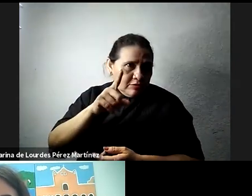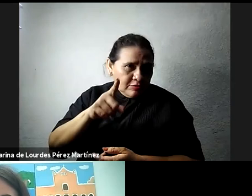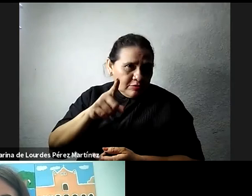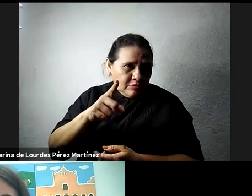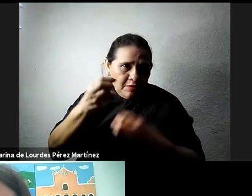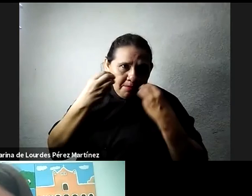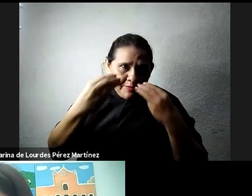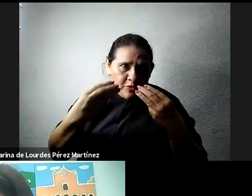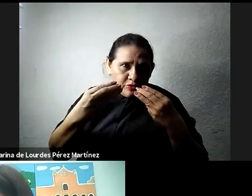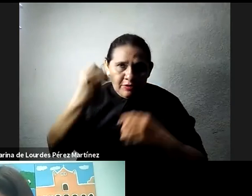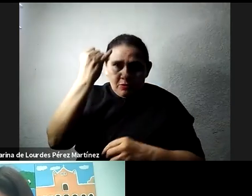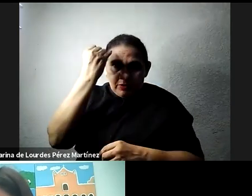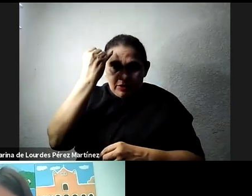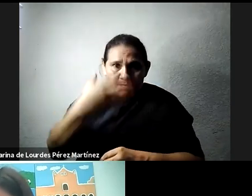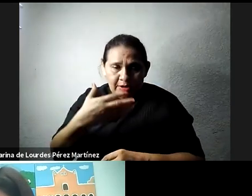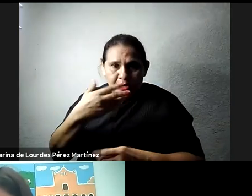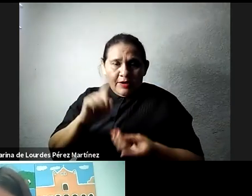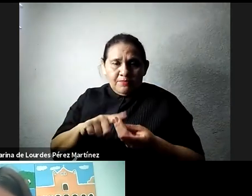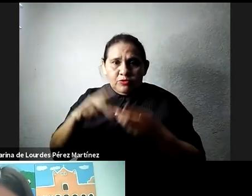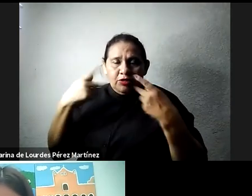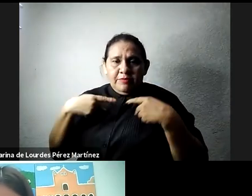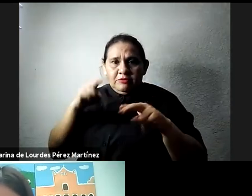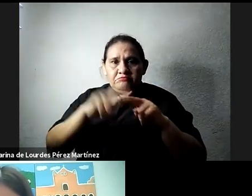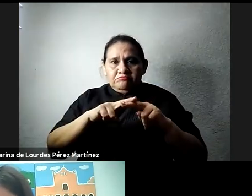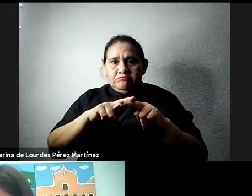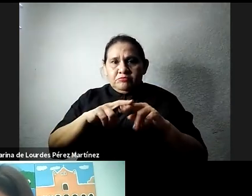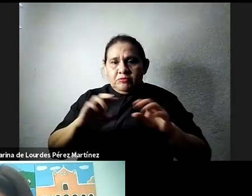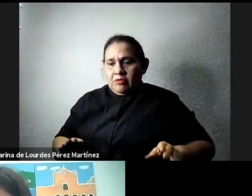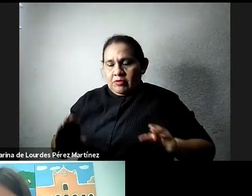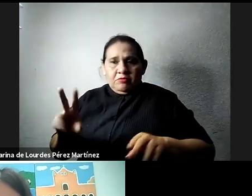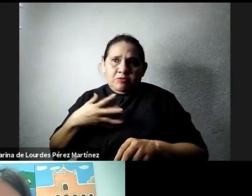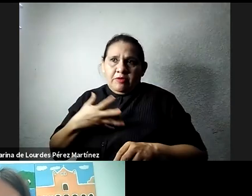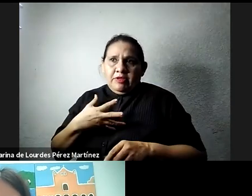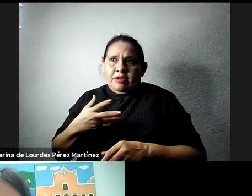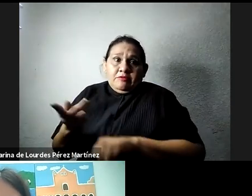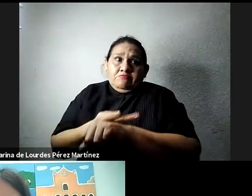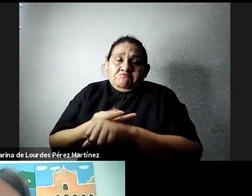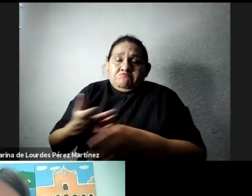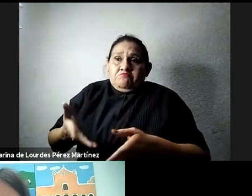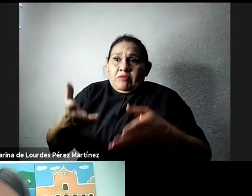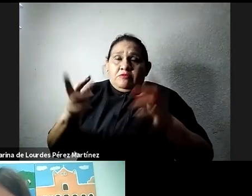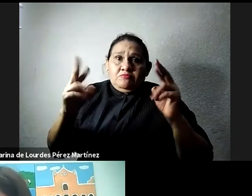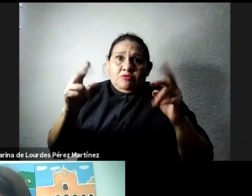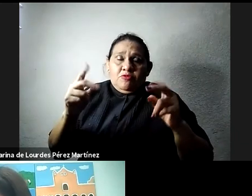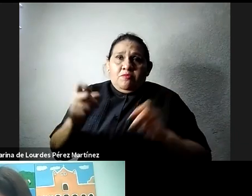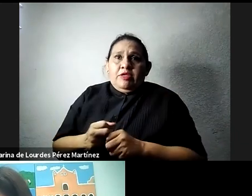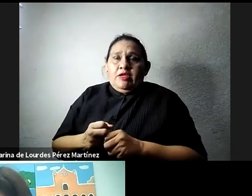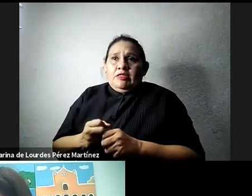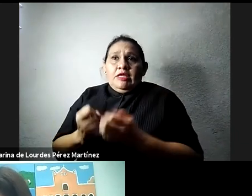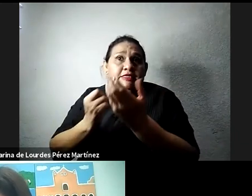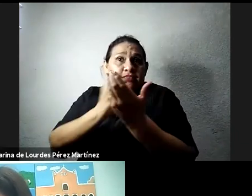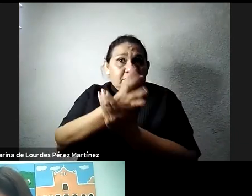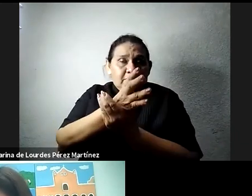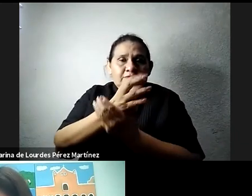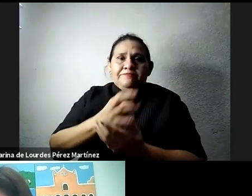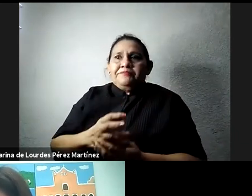mostré una imagen en donde la persona en silla de ruedas, como no había continuidad, como se rompía la cadena de accesibilidad,